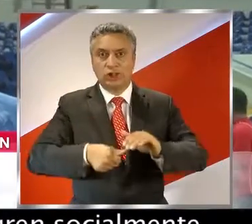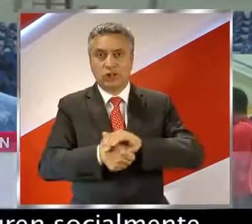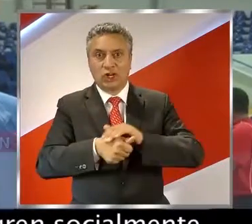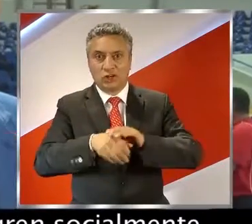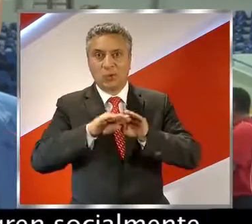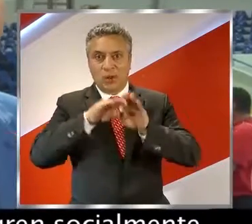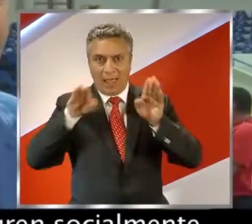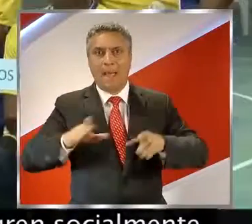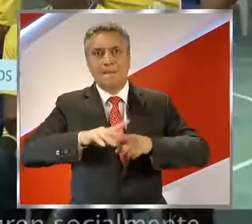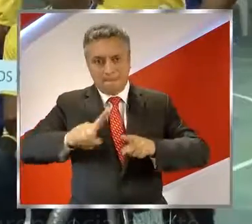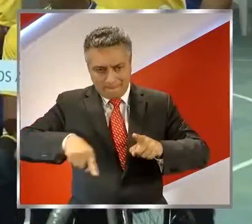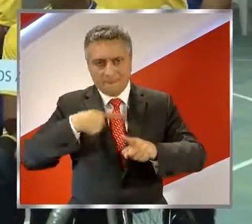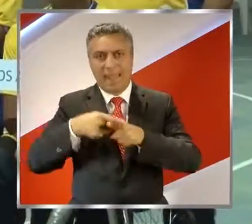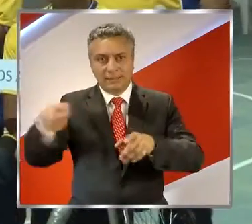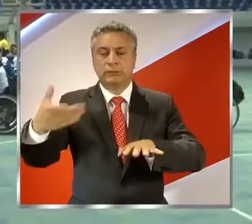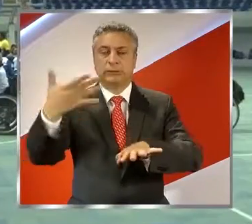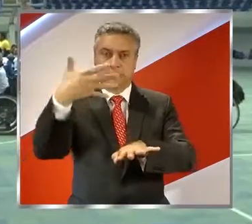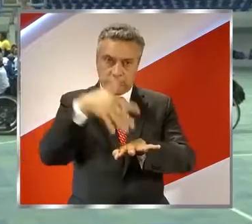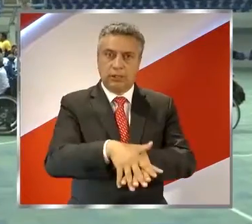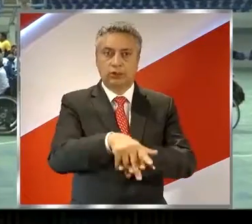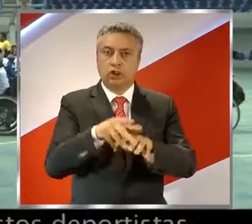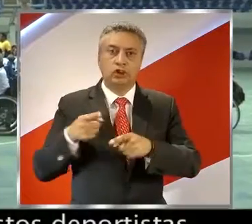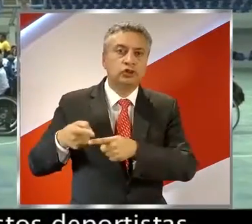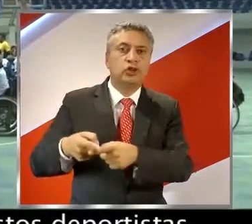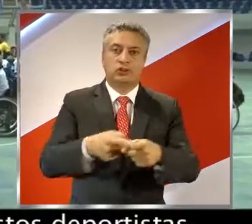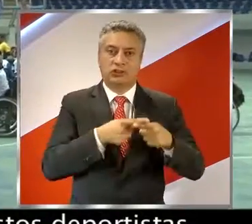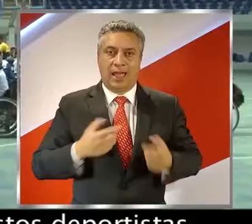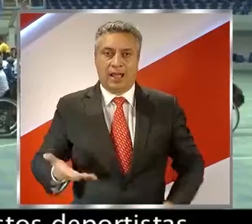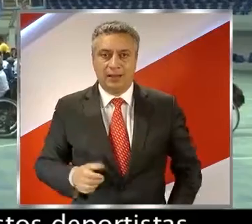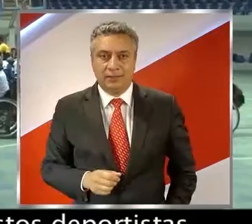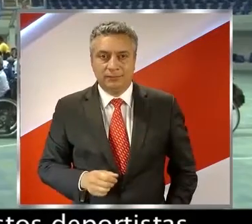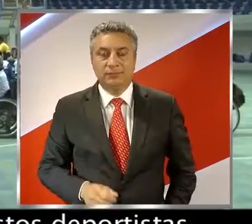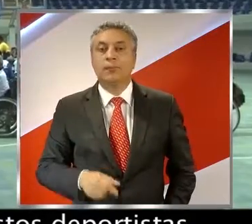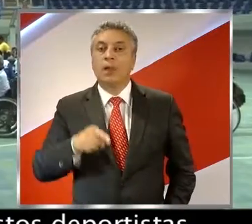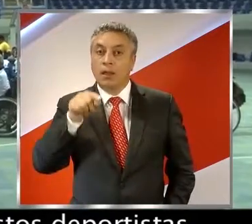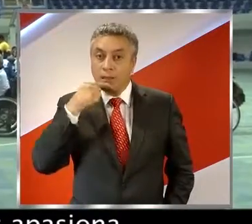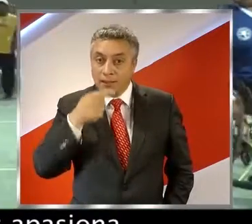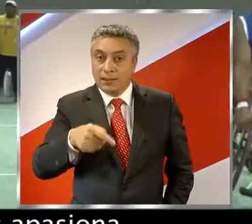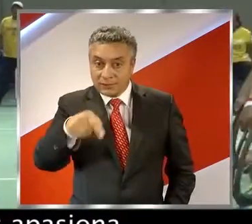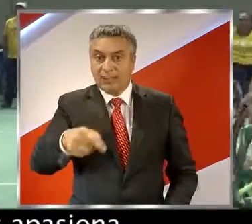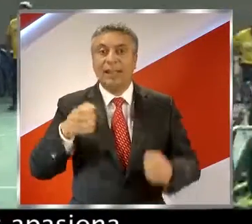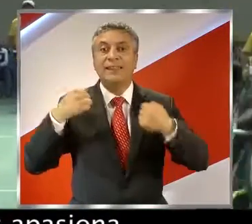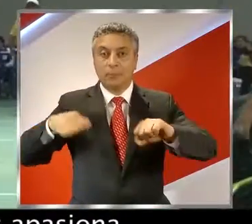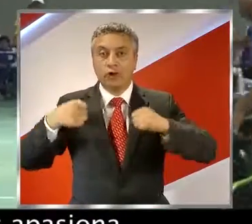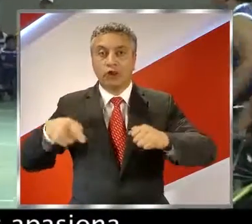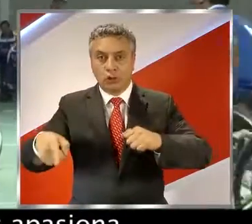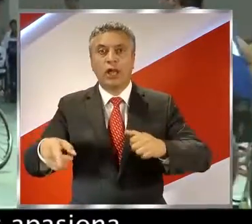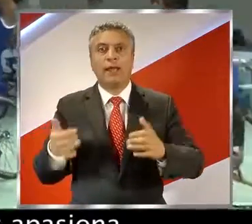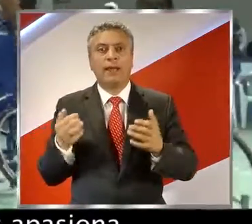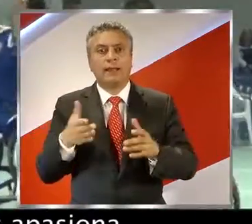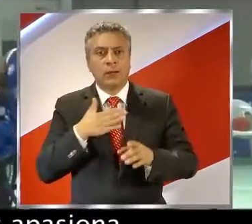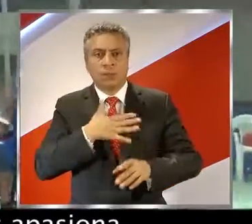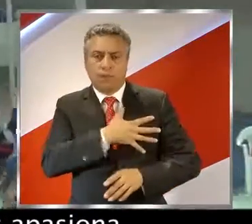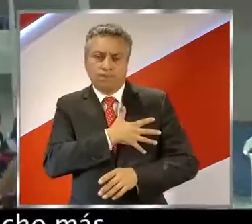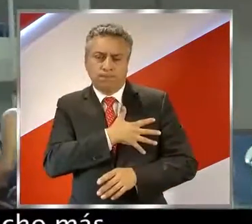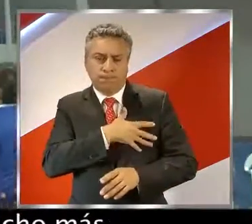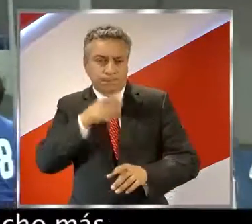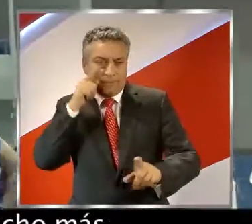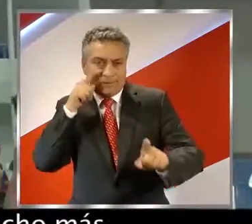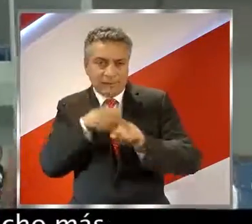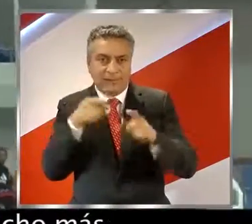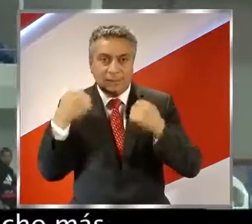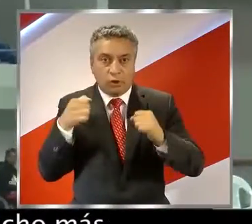ellos se integren socialmente. Una justa que sirvió para que estos deportistas jugaran el deporte que los apasiona y a la